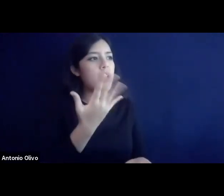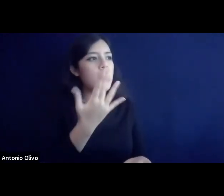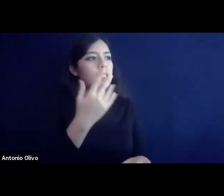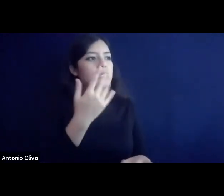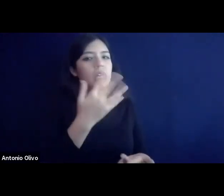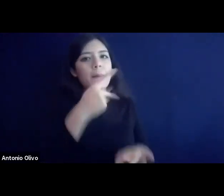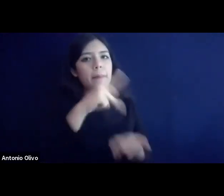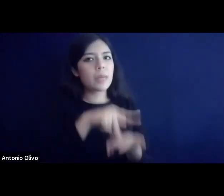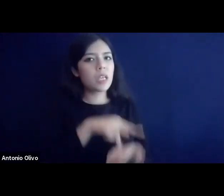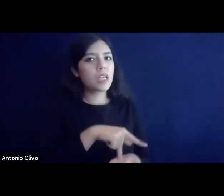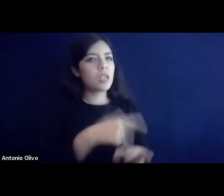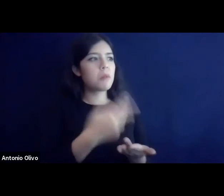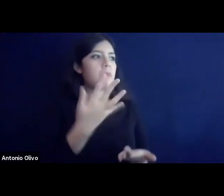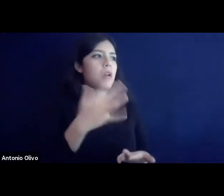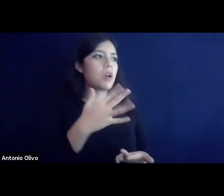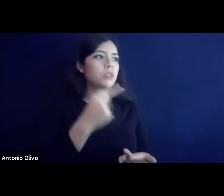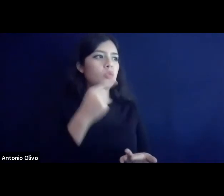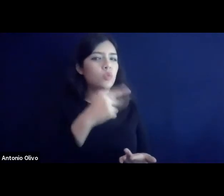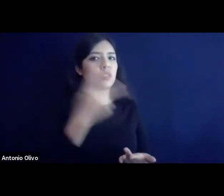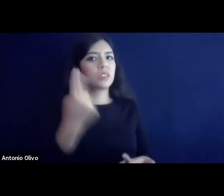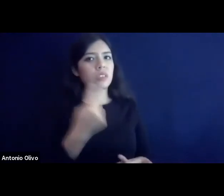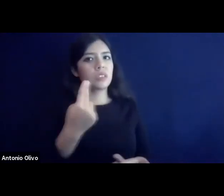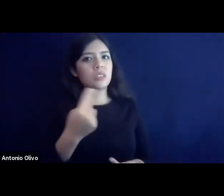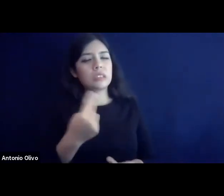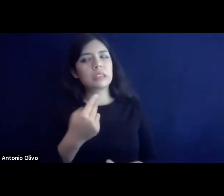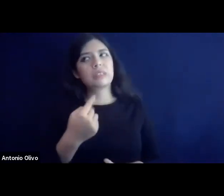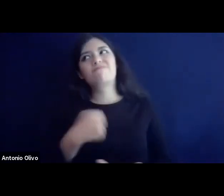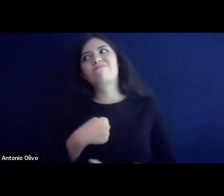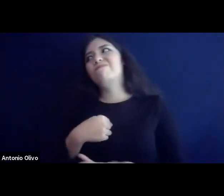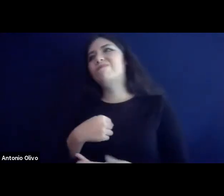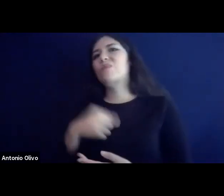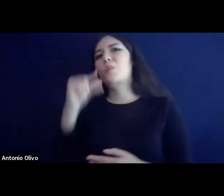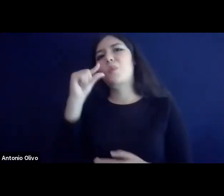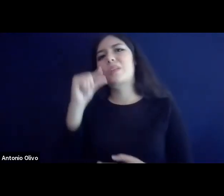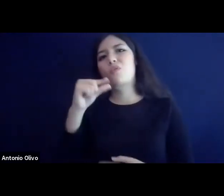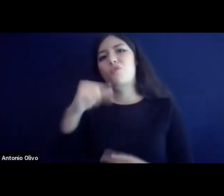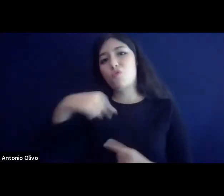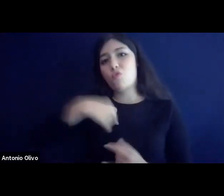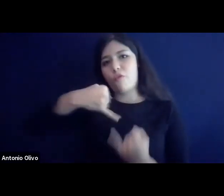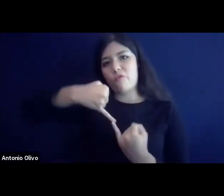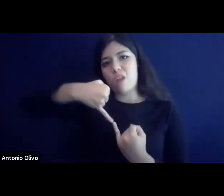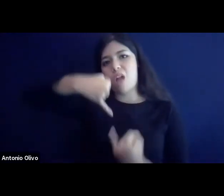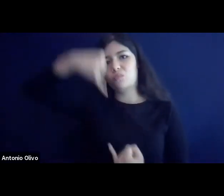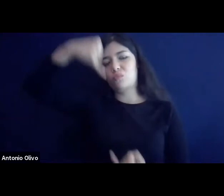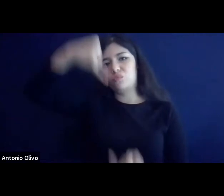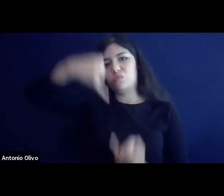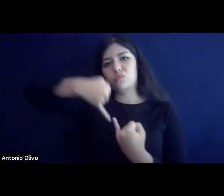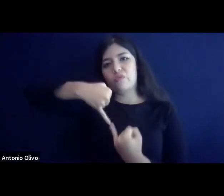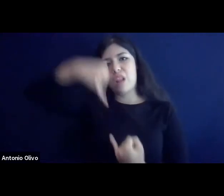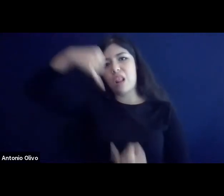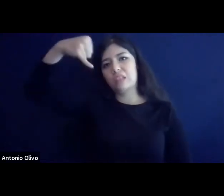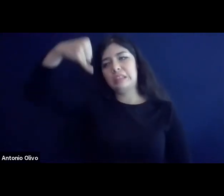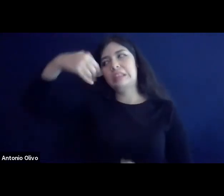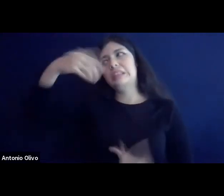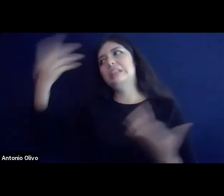y pues si te opero de la columna, el riesgo es que te adelantemos tu invalidez, ¿no? Y no